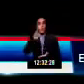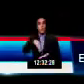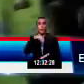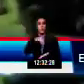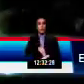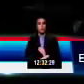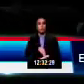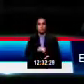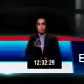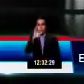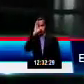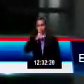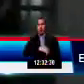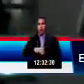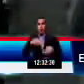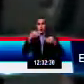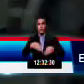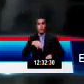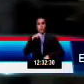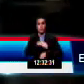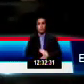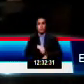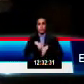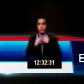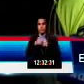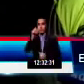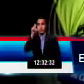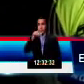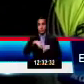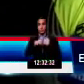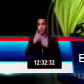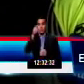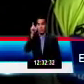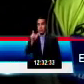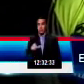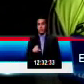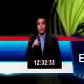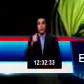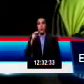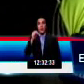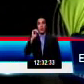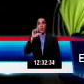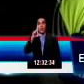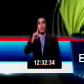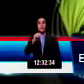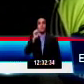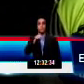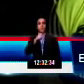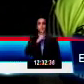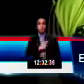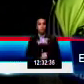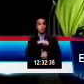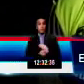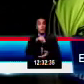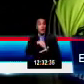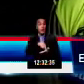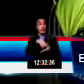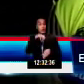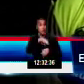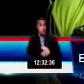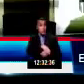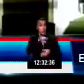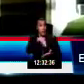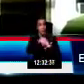Manabí, donde la policía confirmó la detención del asambleísta Daniel M. Él es uno de los detenidos, igualmente está siendo llevado a la ciudad de Quito para la